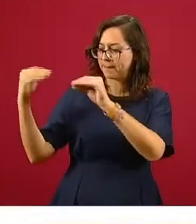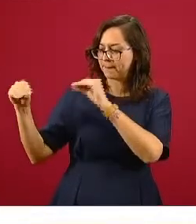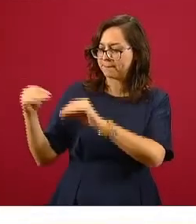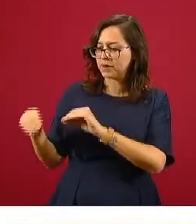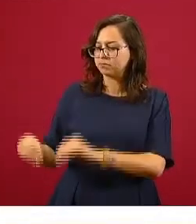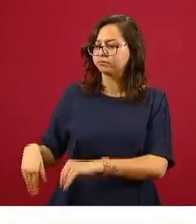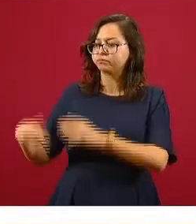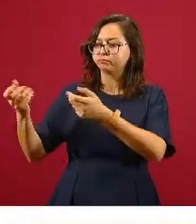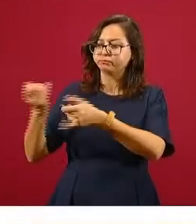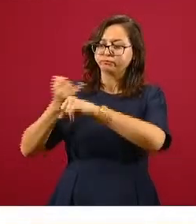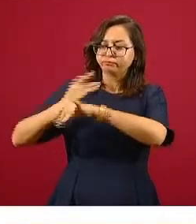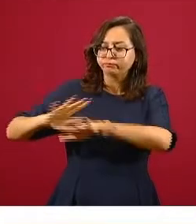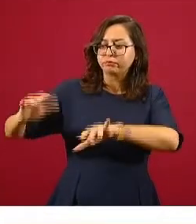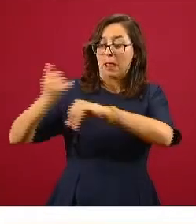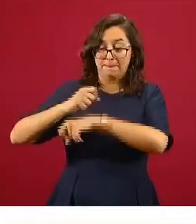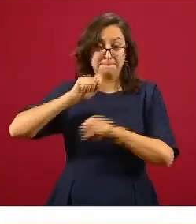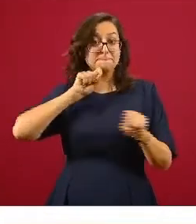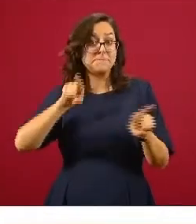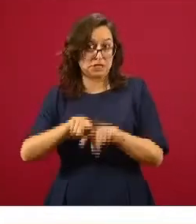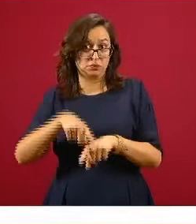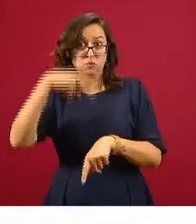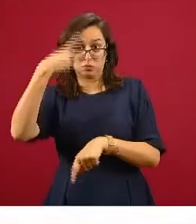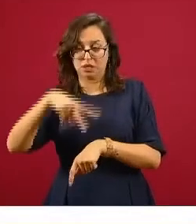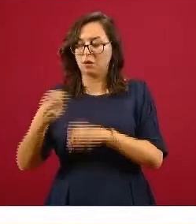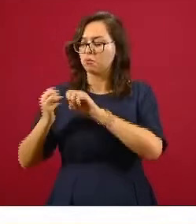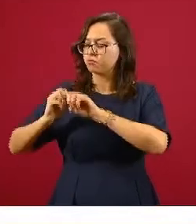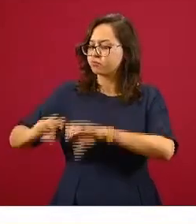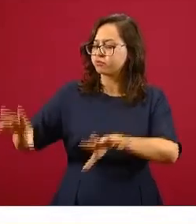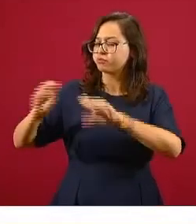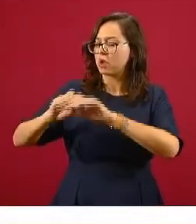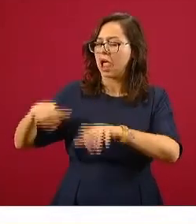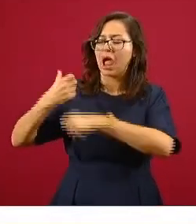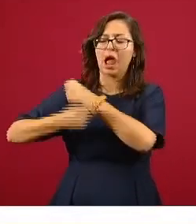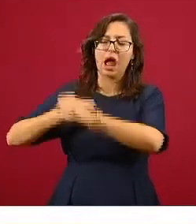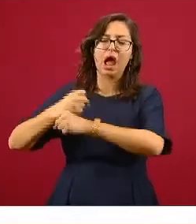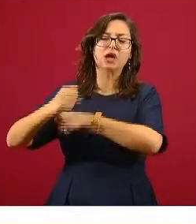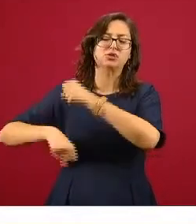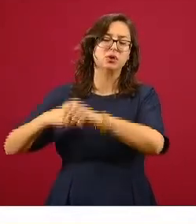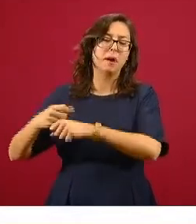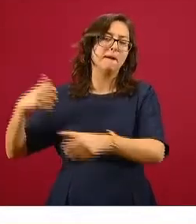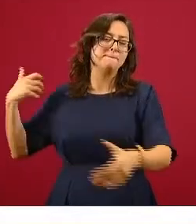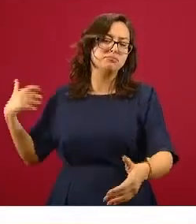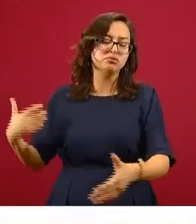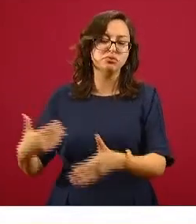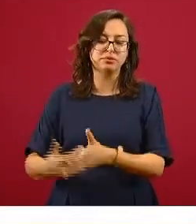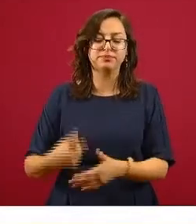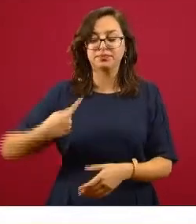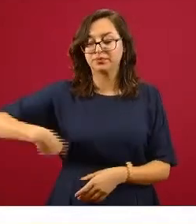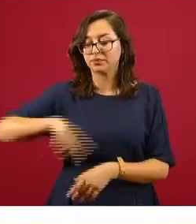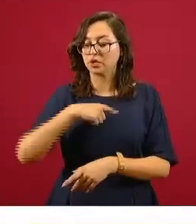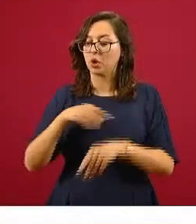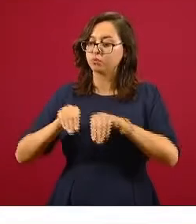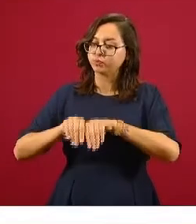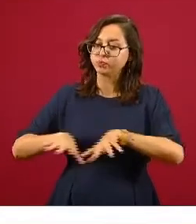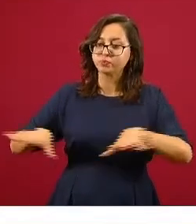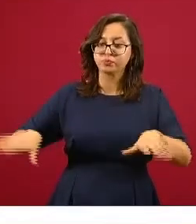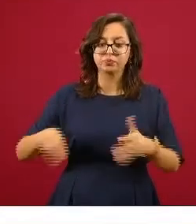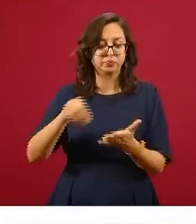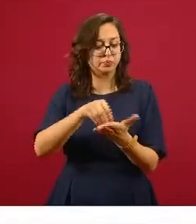estado publicando en nuestro propio país a lo largo de muchos años. Nosotros lo publicamos de esta